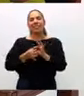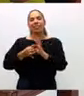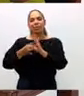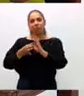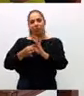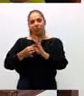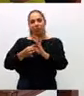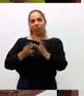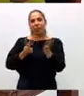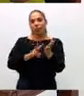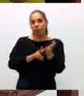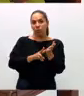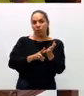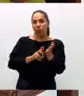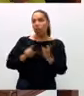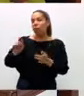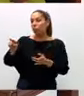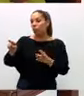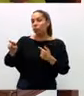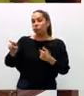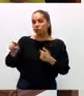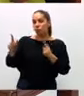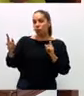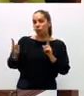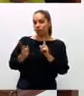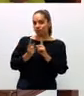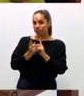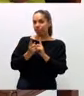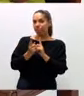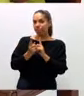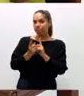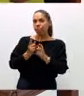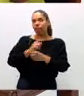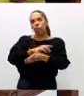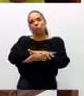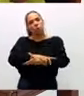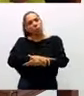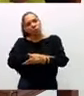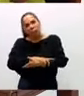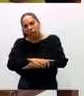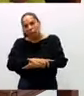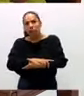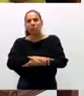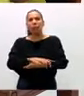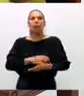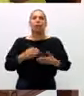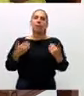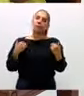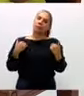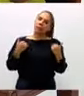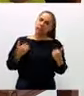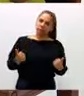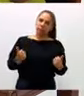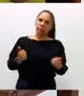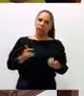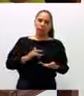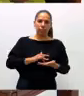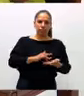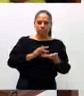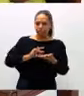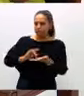de valores, ¿no?, que tiene que ver con la solidaridad, con el desprendimiento, con la ayuda